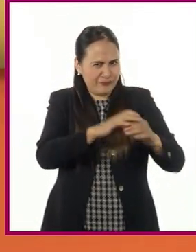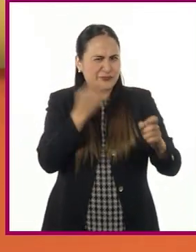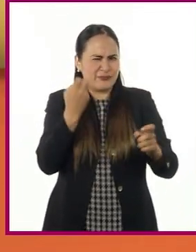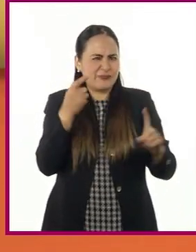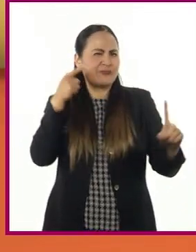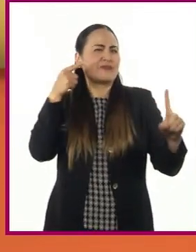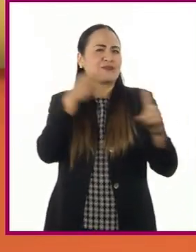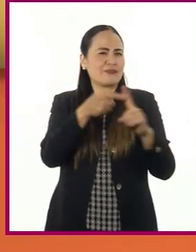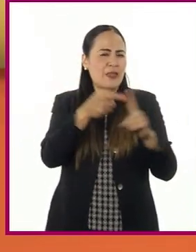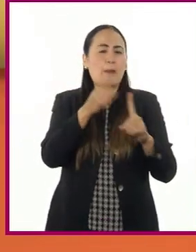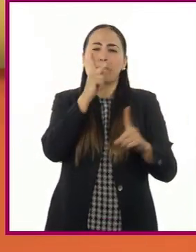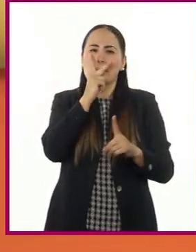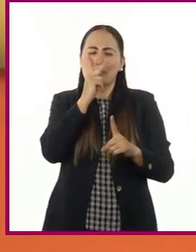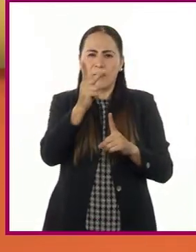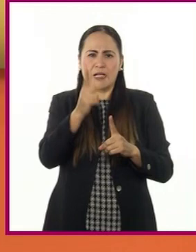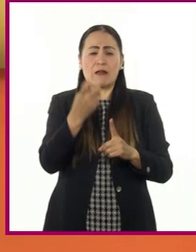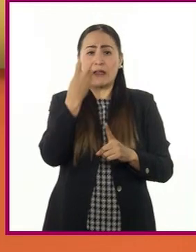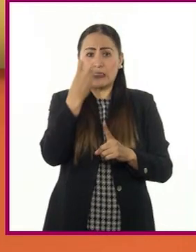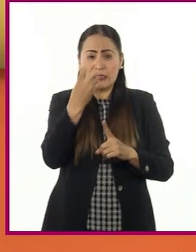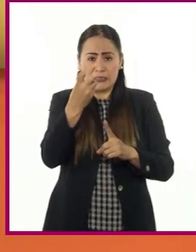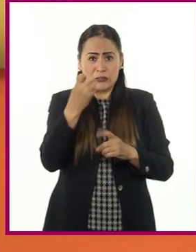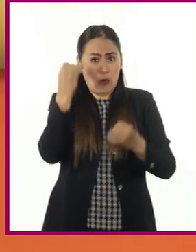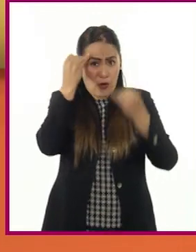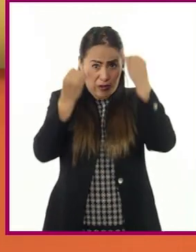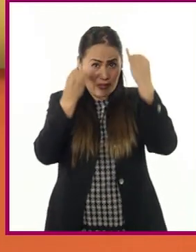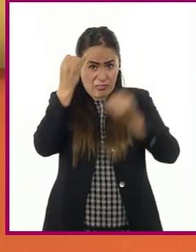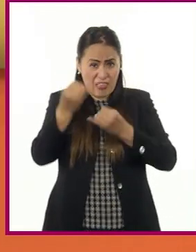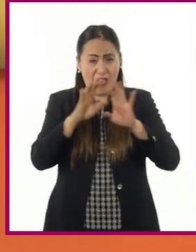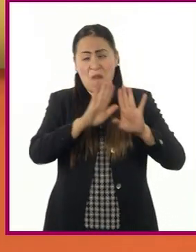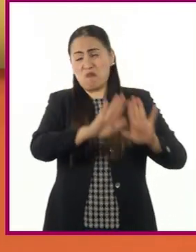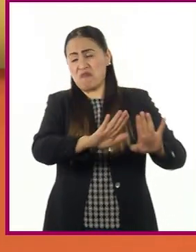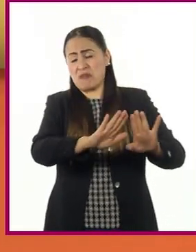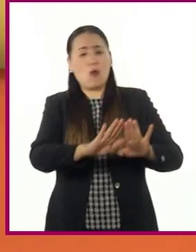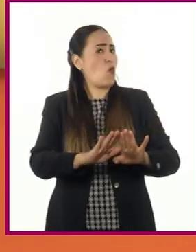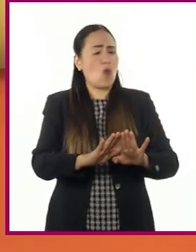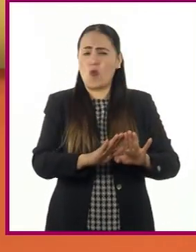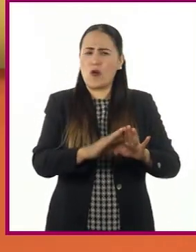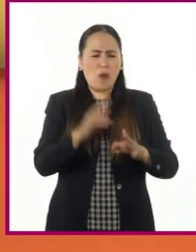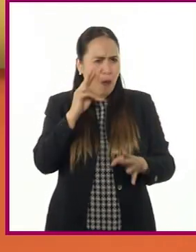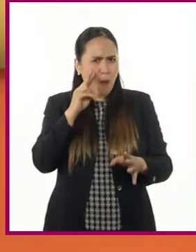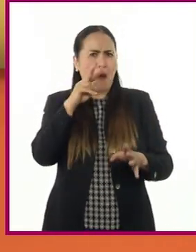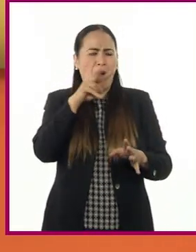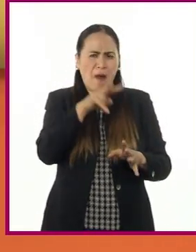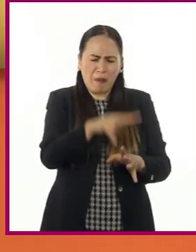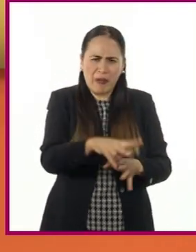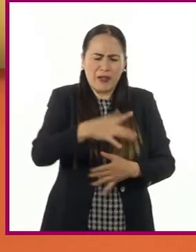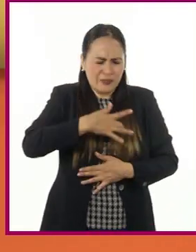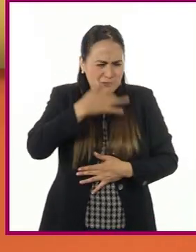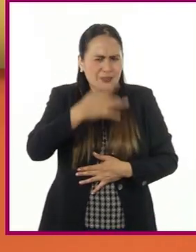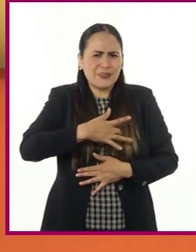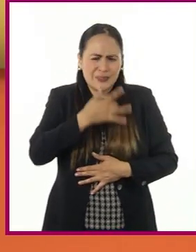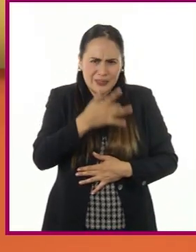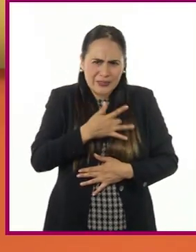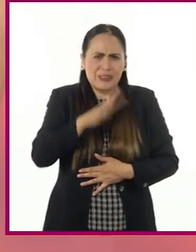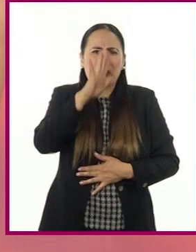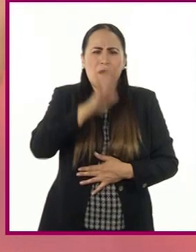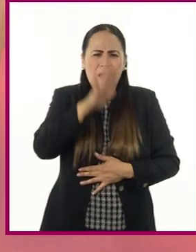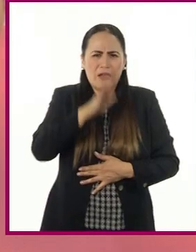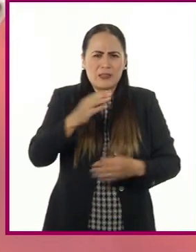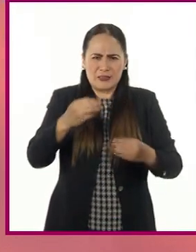cuenta de que las palabras no representan ideas abstractas y lineales, sino elementos reales y